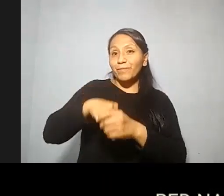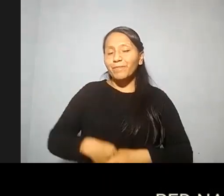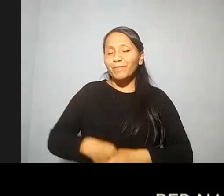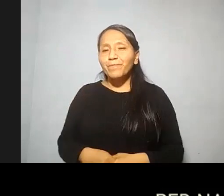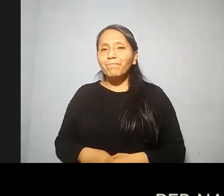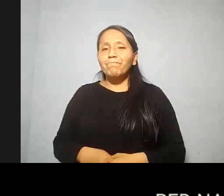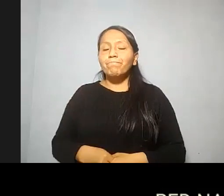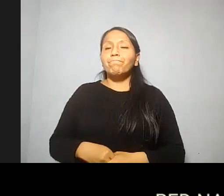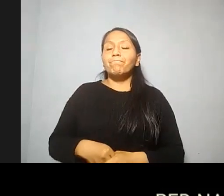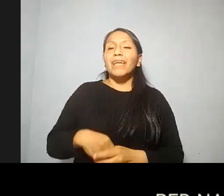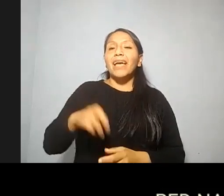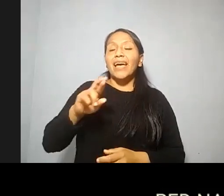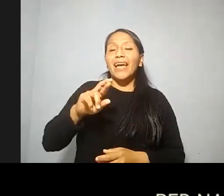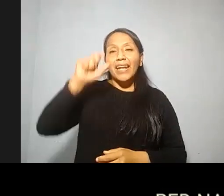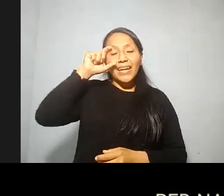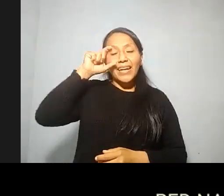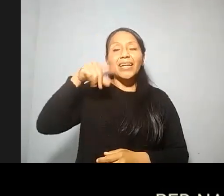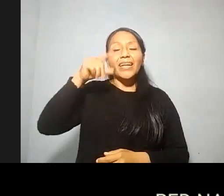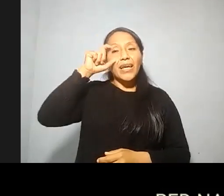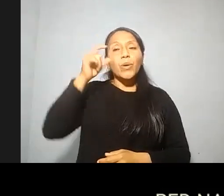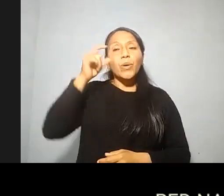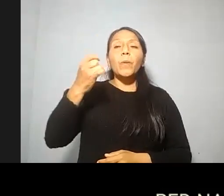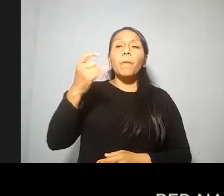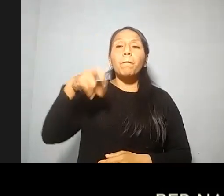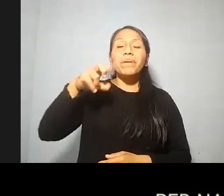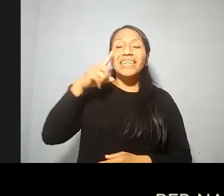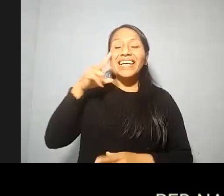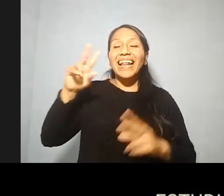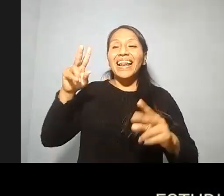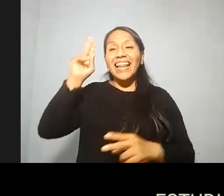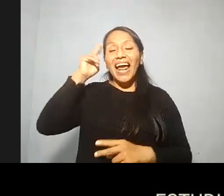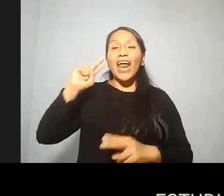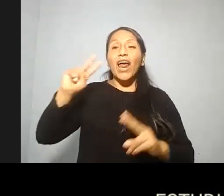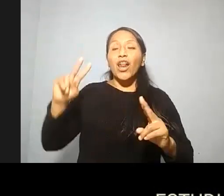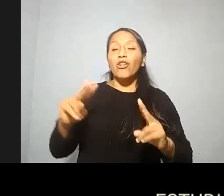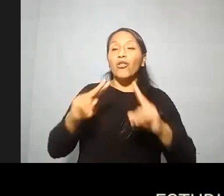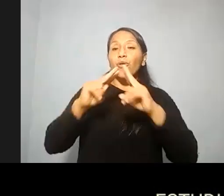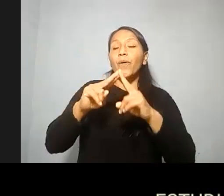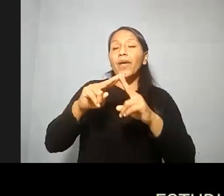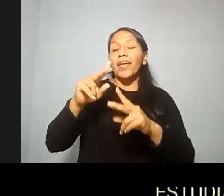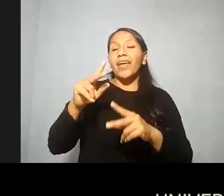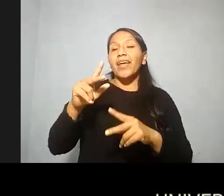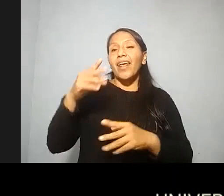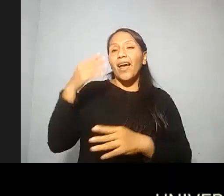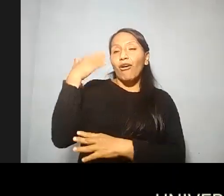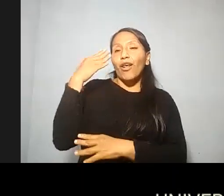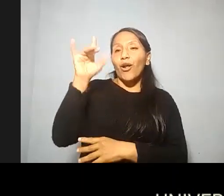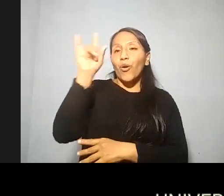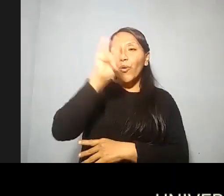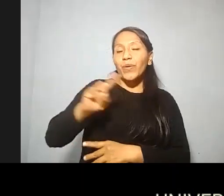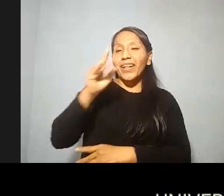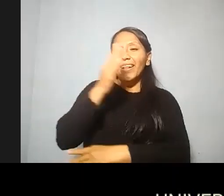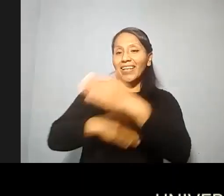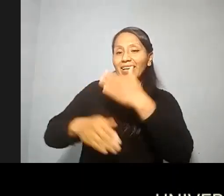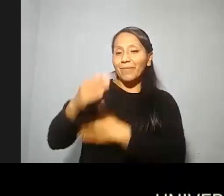RENEUCI. Se da en las novenas jornadas nacionales de universidad y discapacidad.